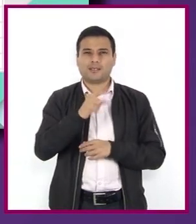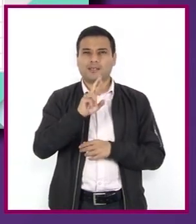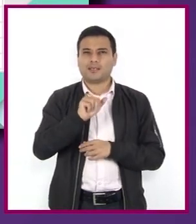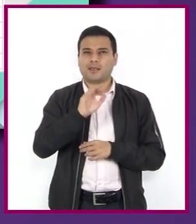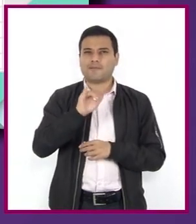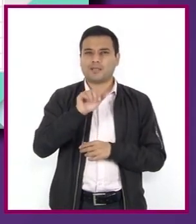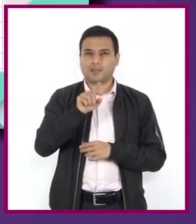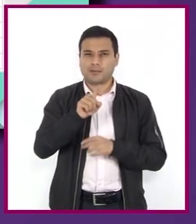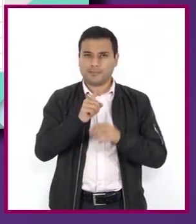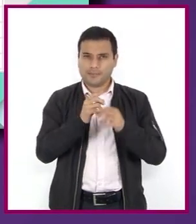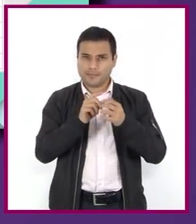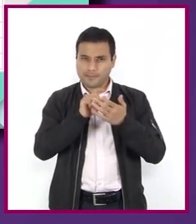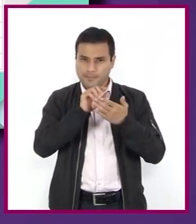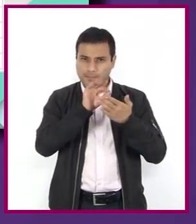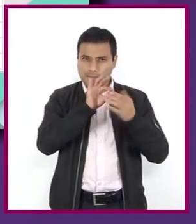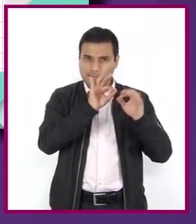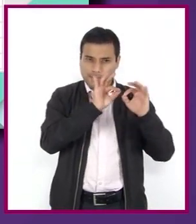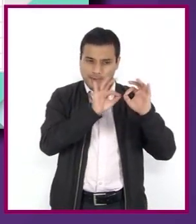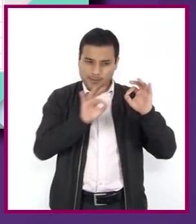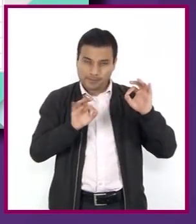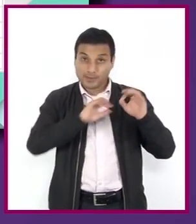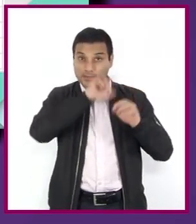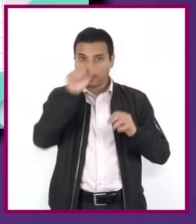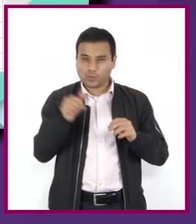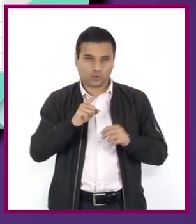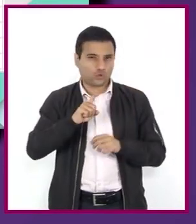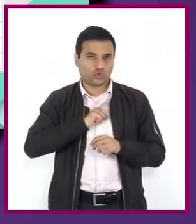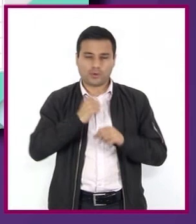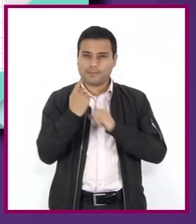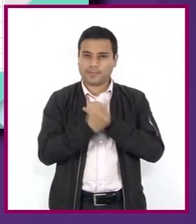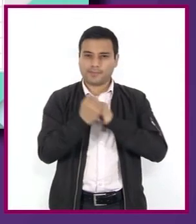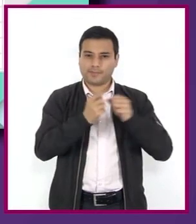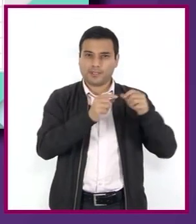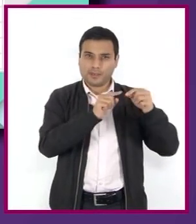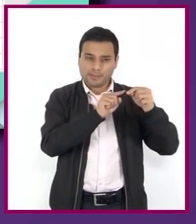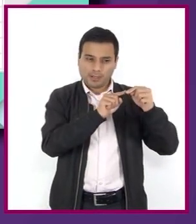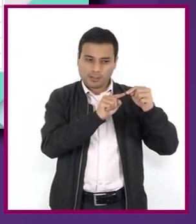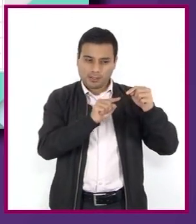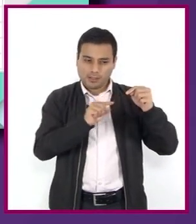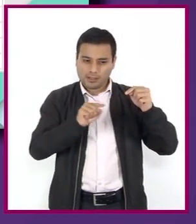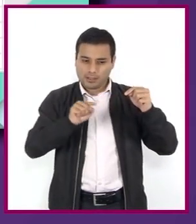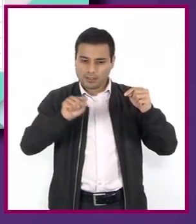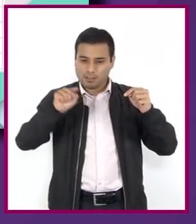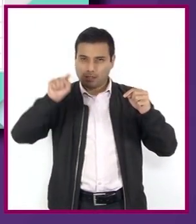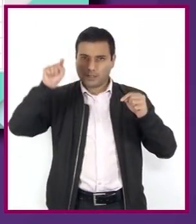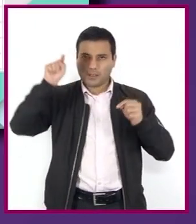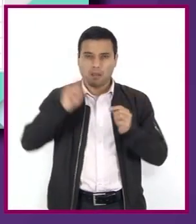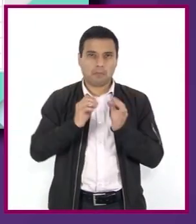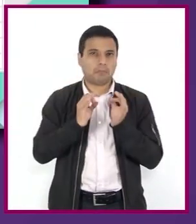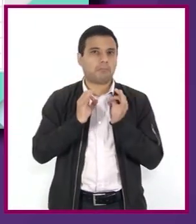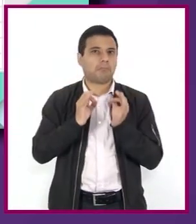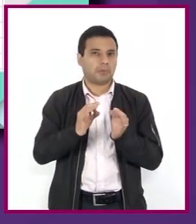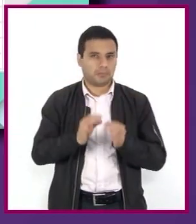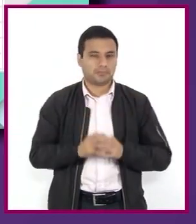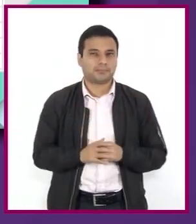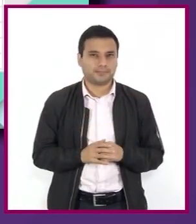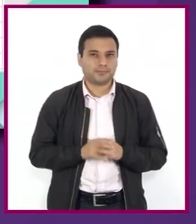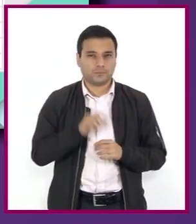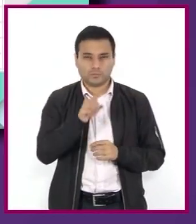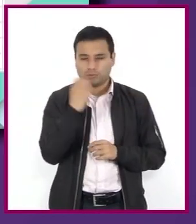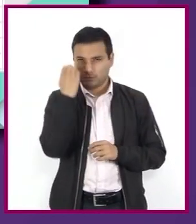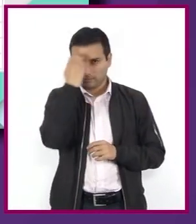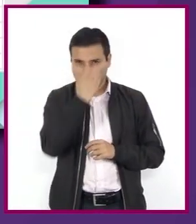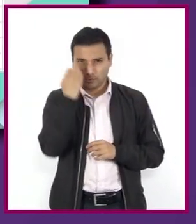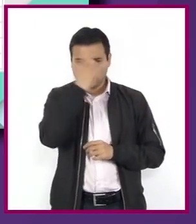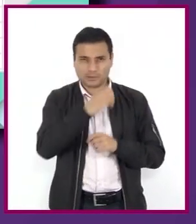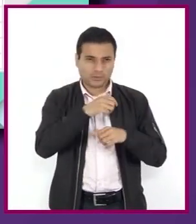que une los puntos con una línea y verifiquemos que las coordenadas coinciden con los datos. Si no es